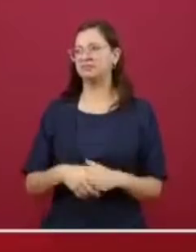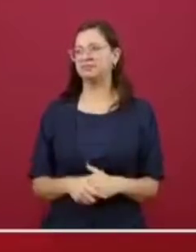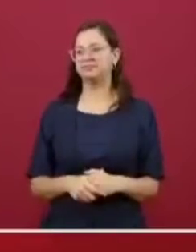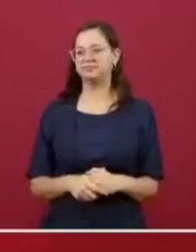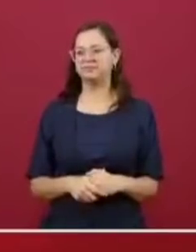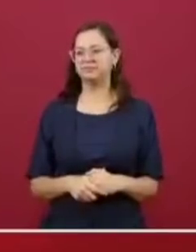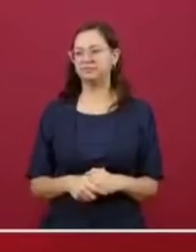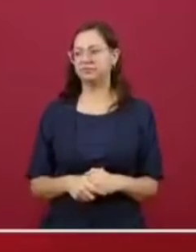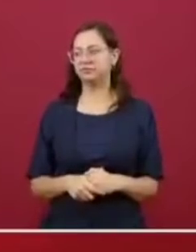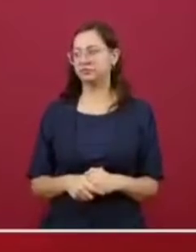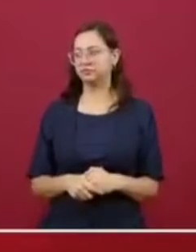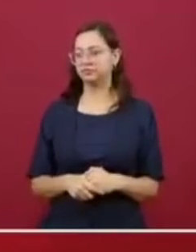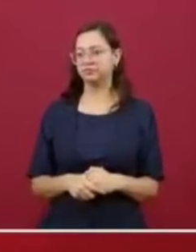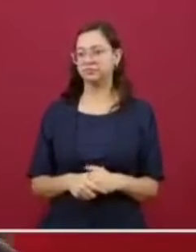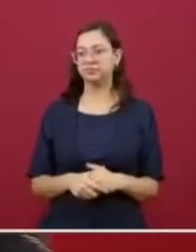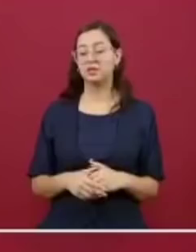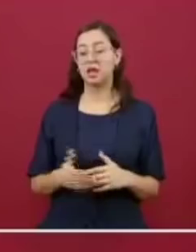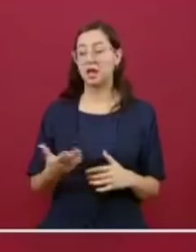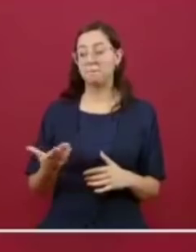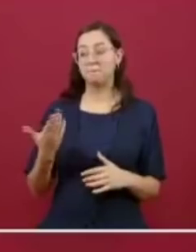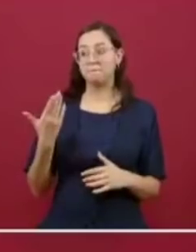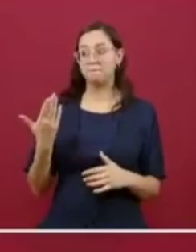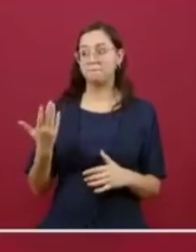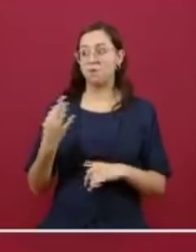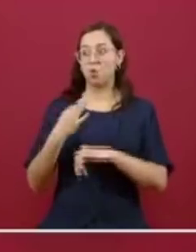el último motín.